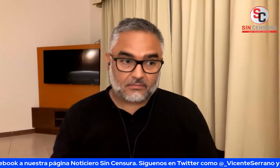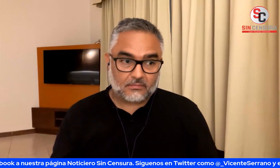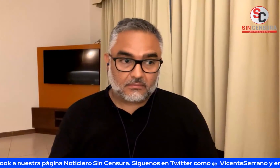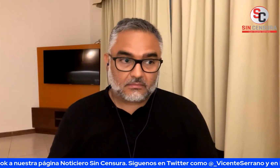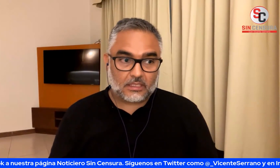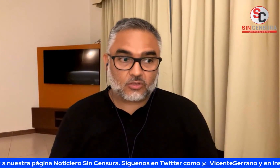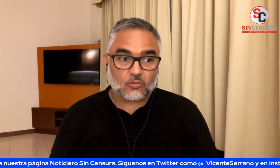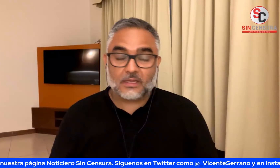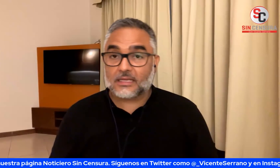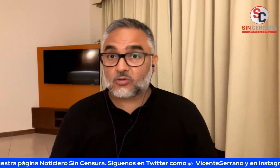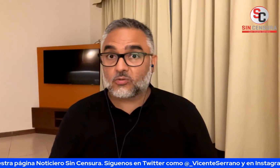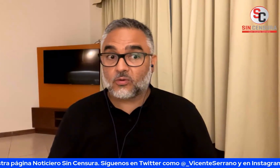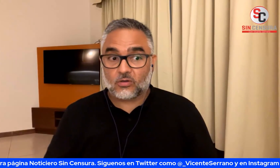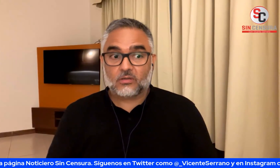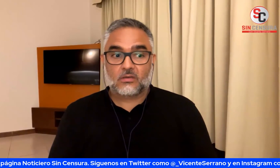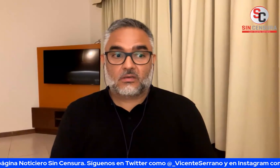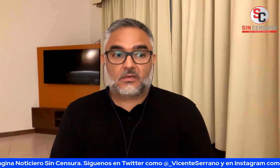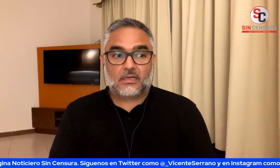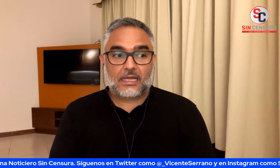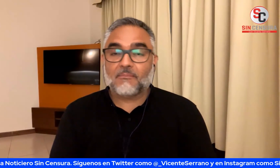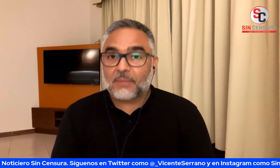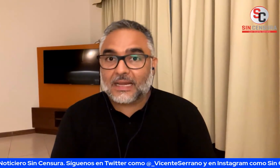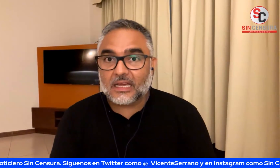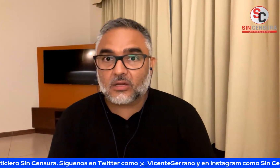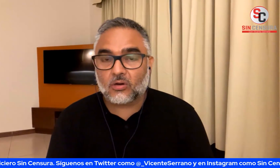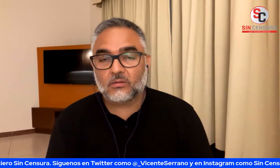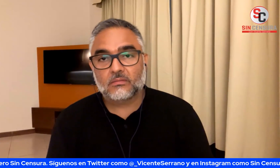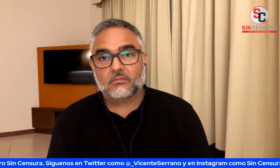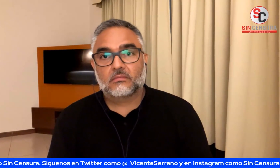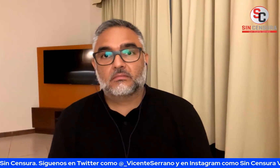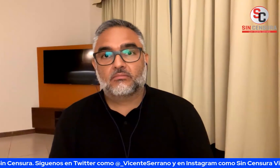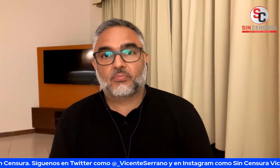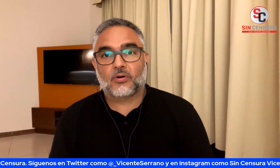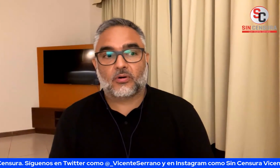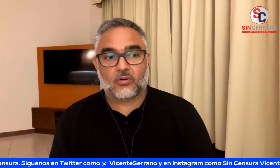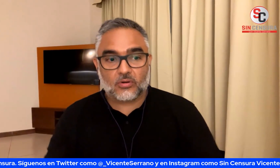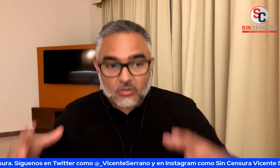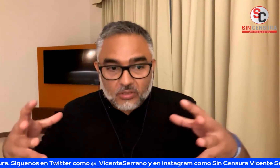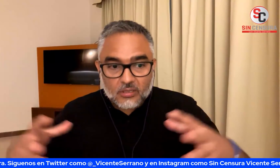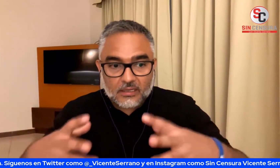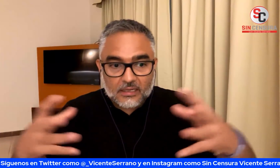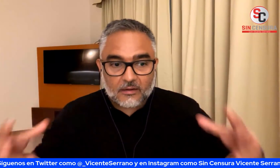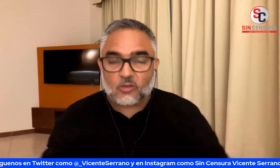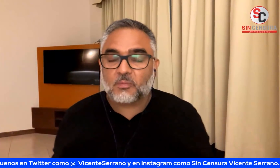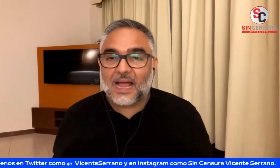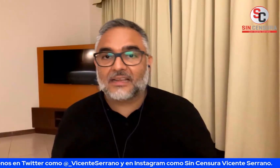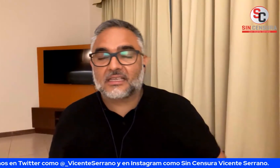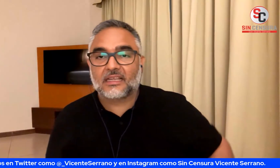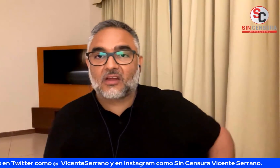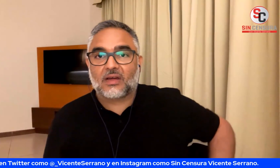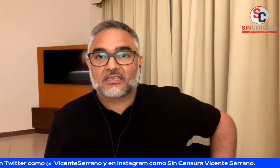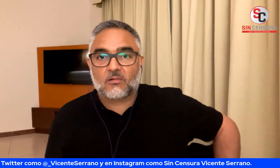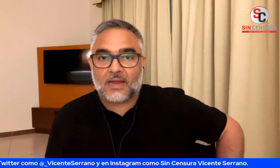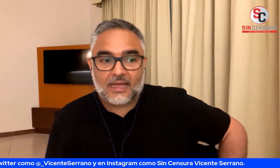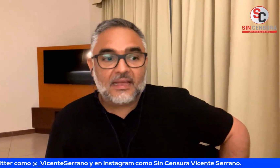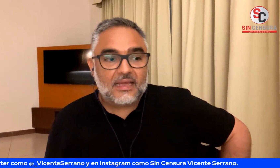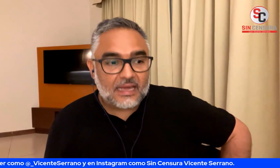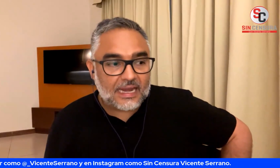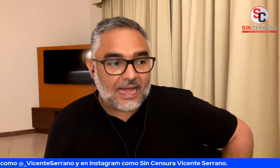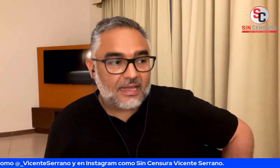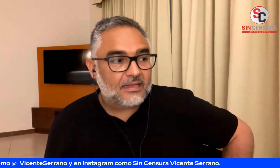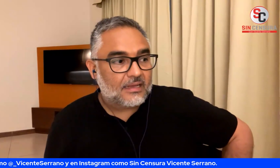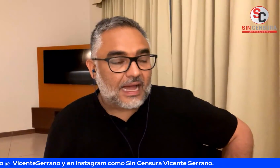acosada, y su vida estuvo en peligro por los planes de Genaro García